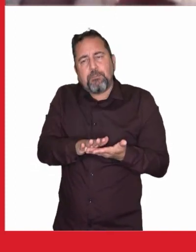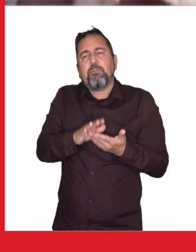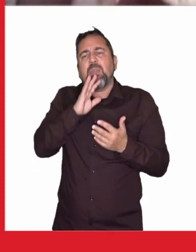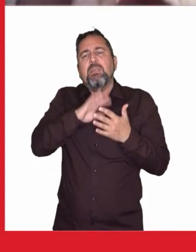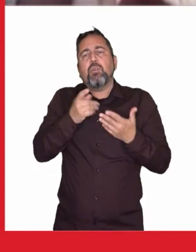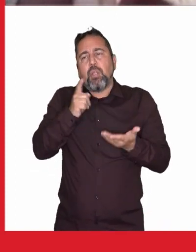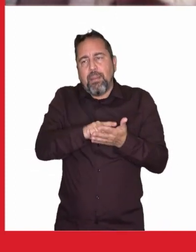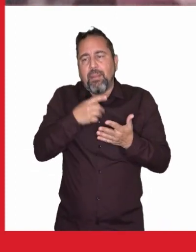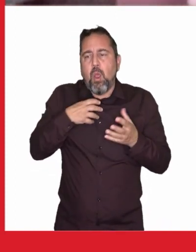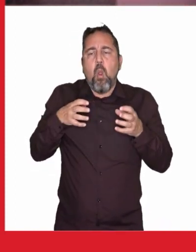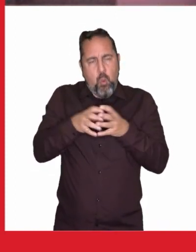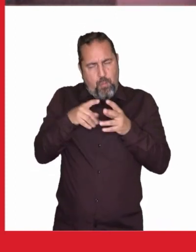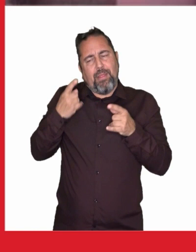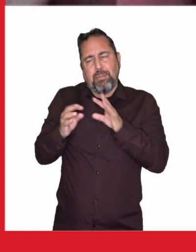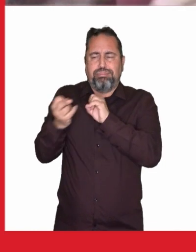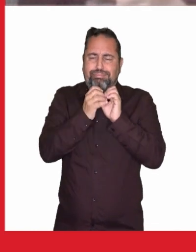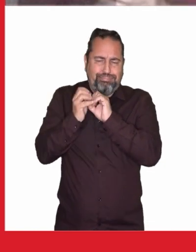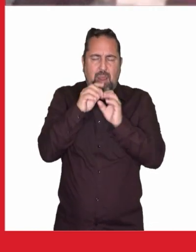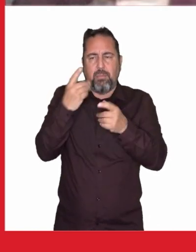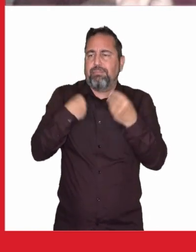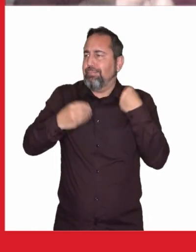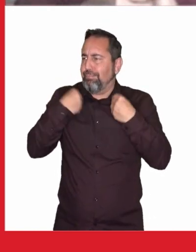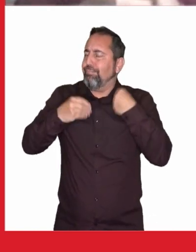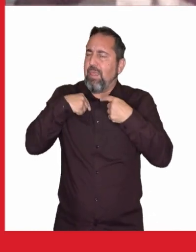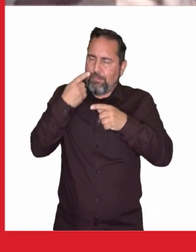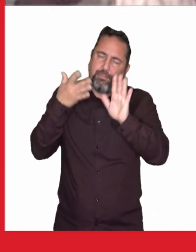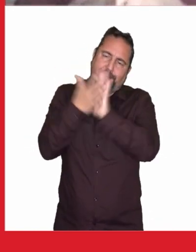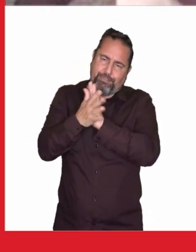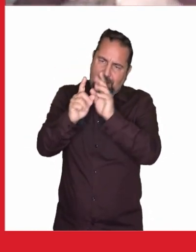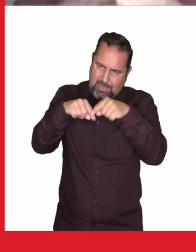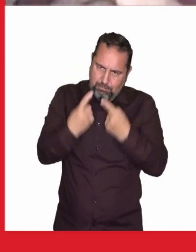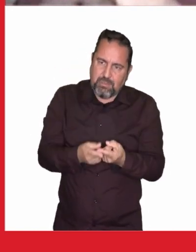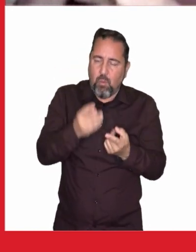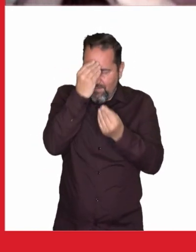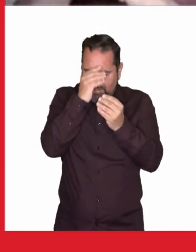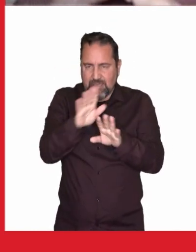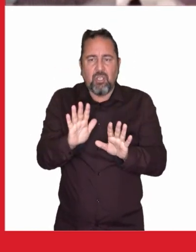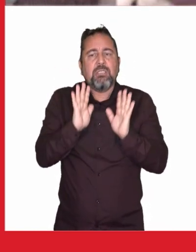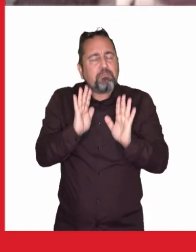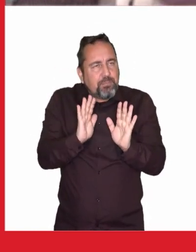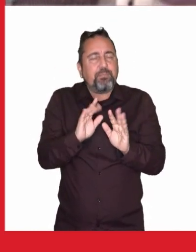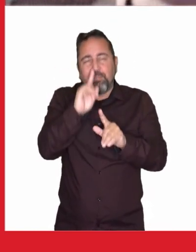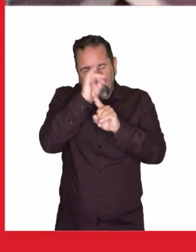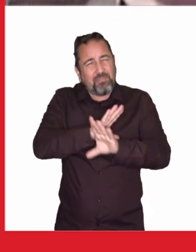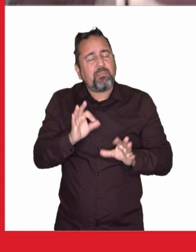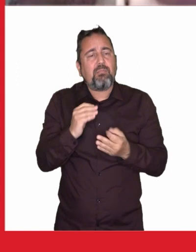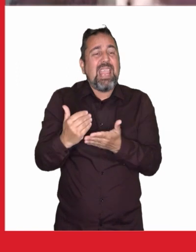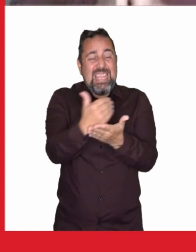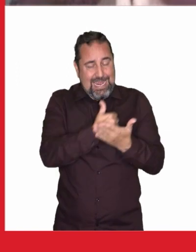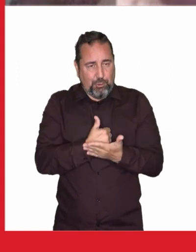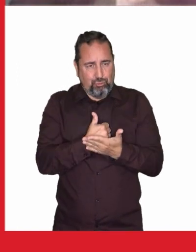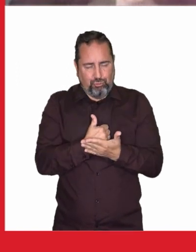queremos contaros de los ingresos, y ya volvemos otra vez al grupo para charlotear sobre esto y atender a vuestras inquietudes o